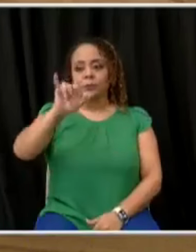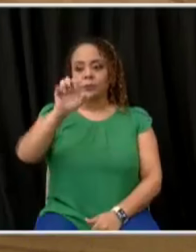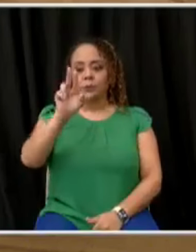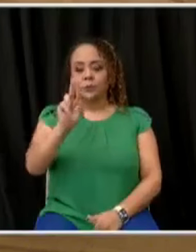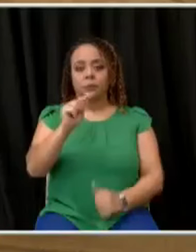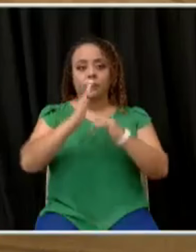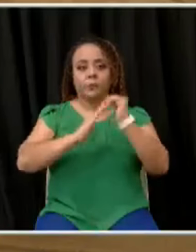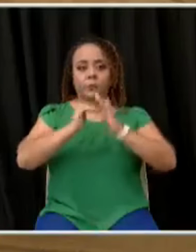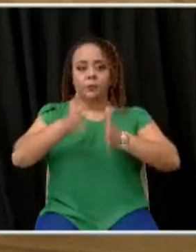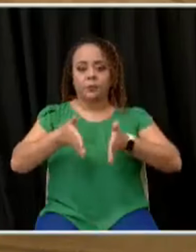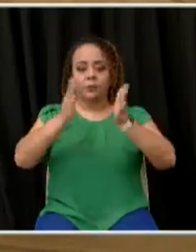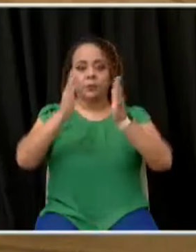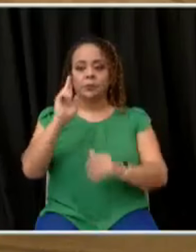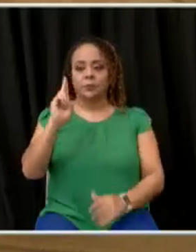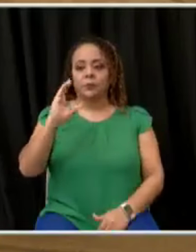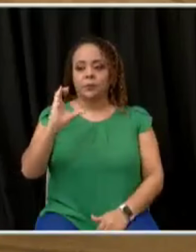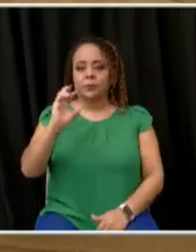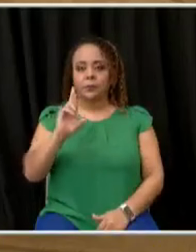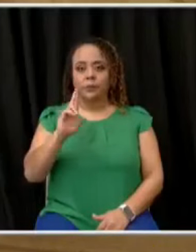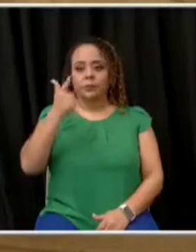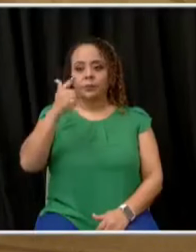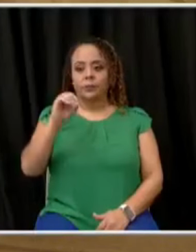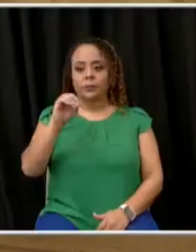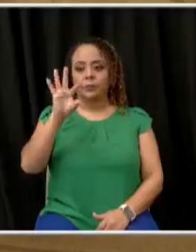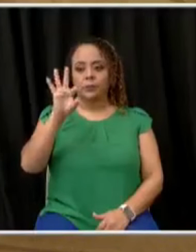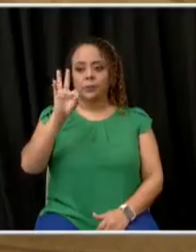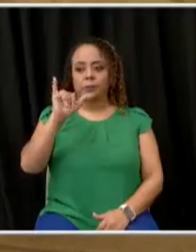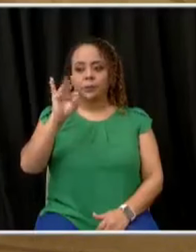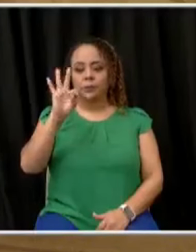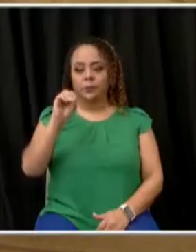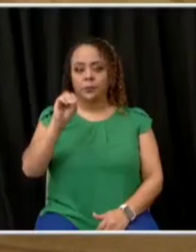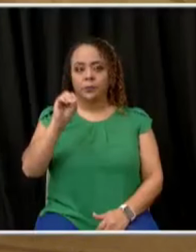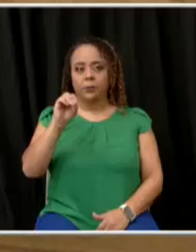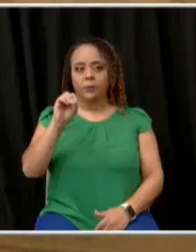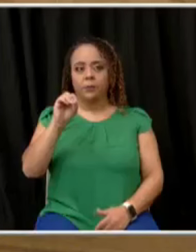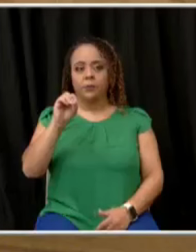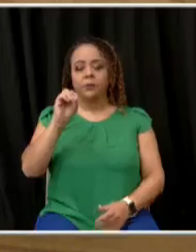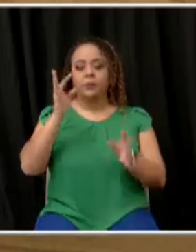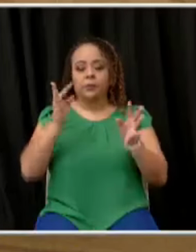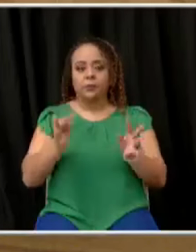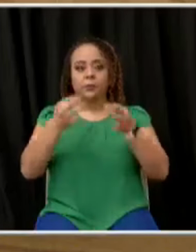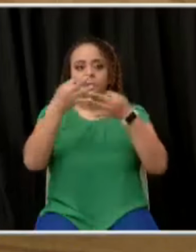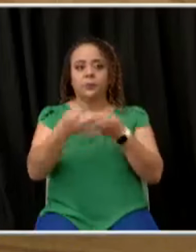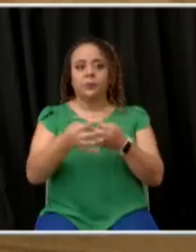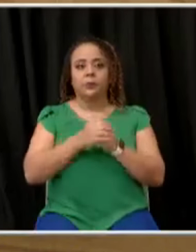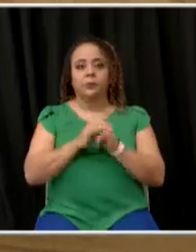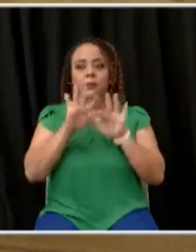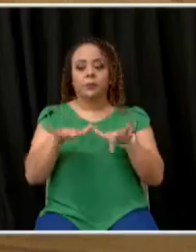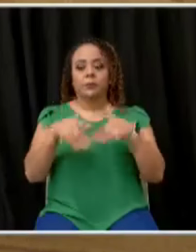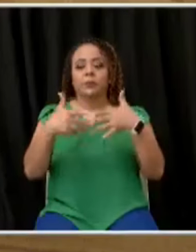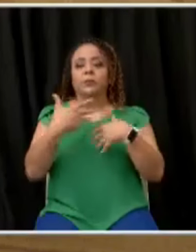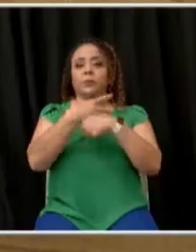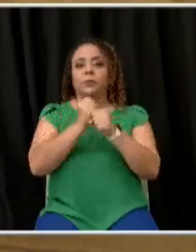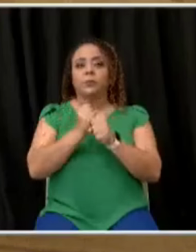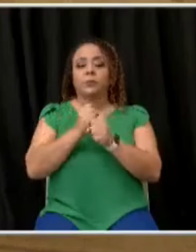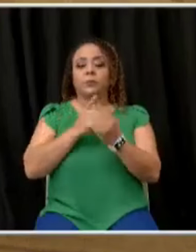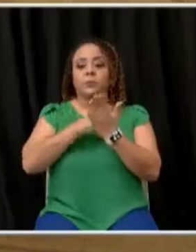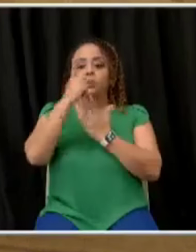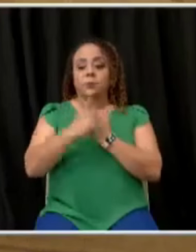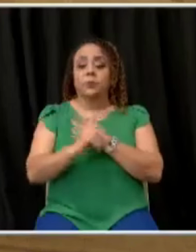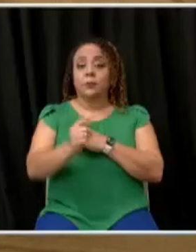las instalaciones de la UCR en Golfito en un taller cómo realizar un programa